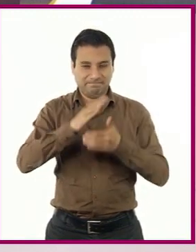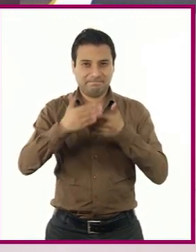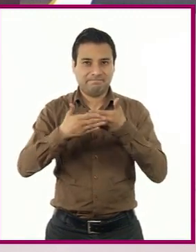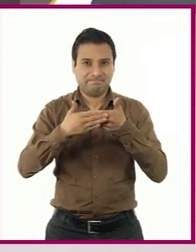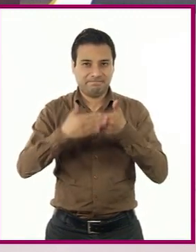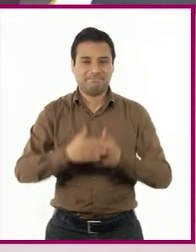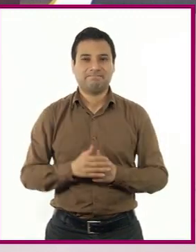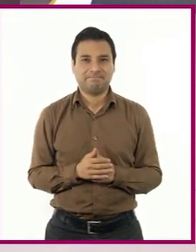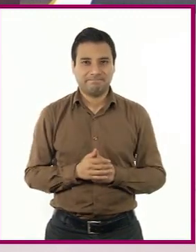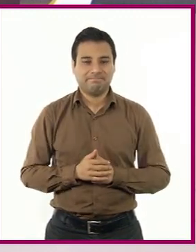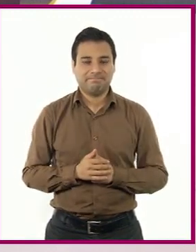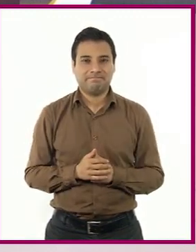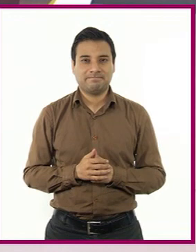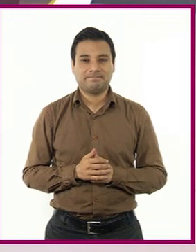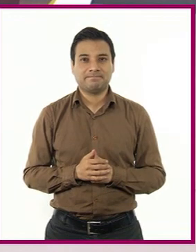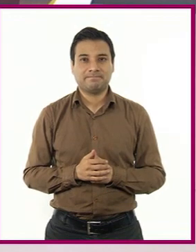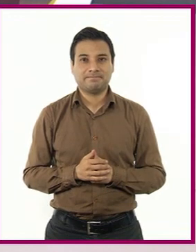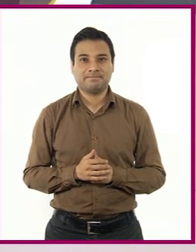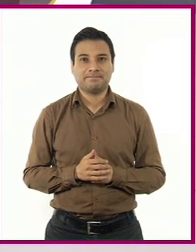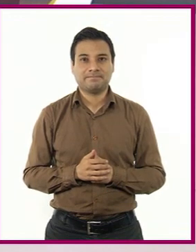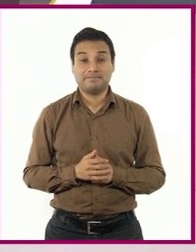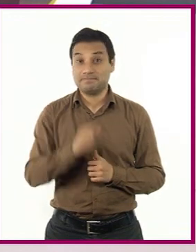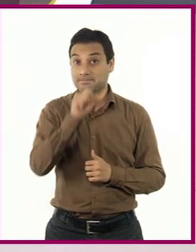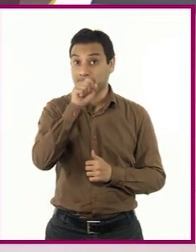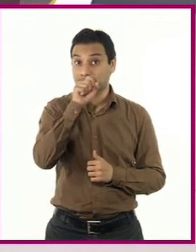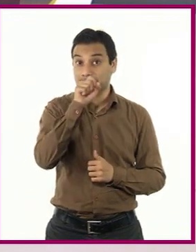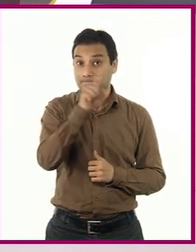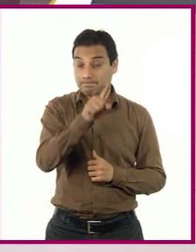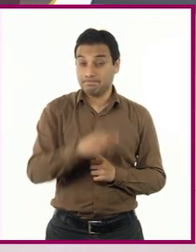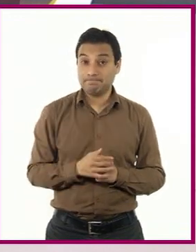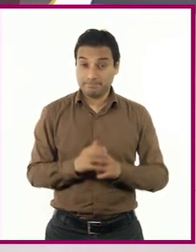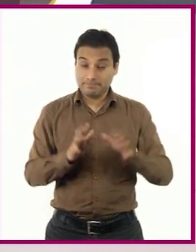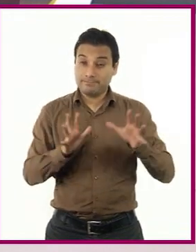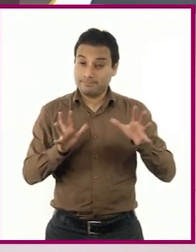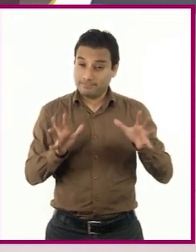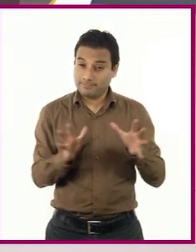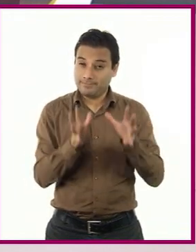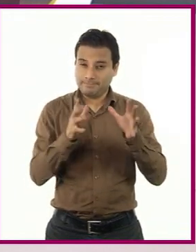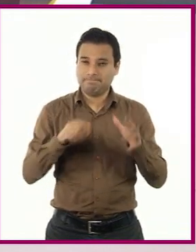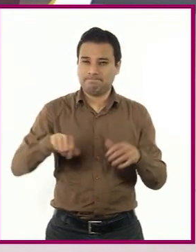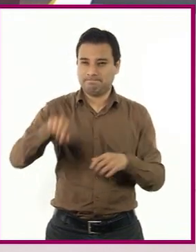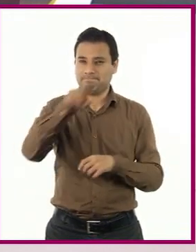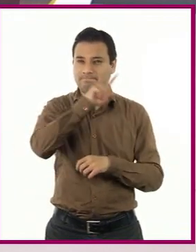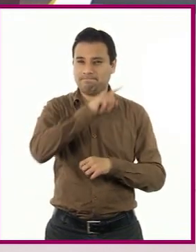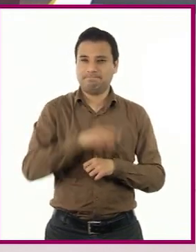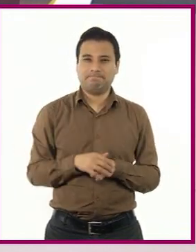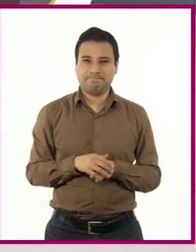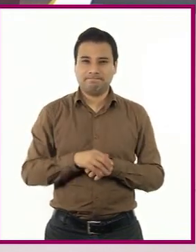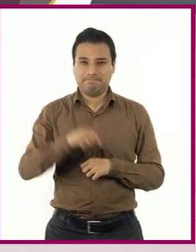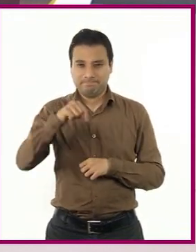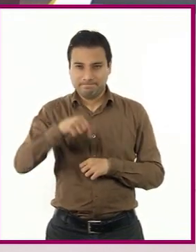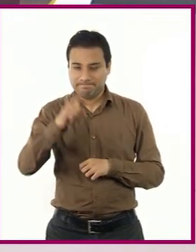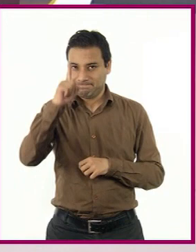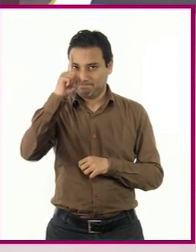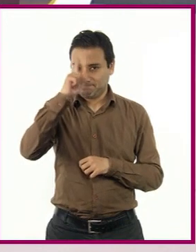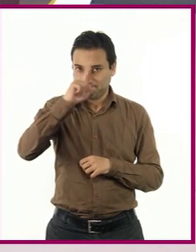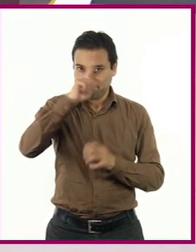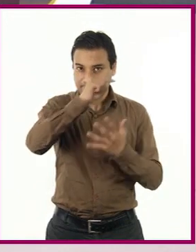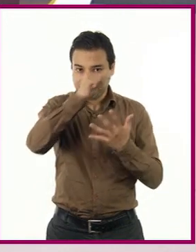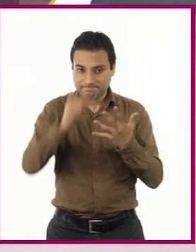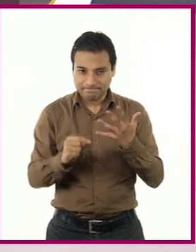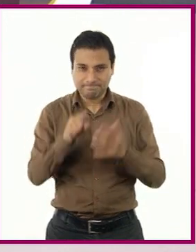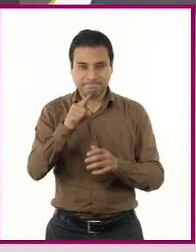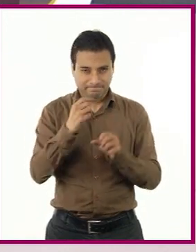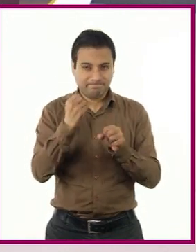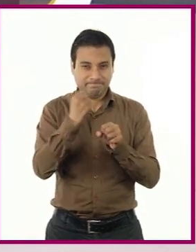retroalimentación en sus clases en línea. Asimismo, los invito a poner en práctica las estrategias vistas. Revisen su